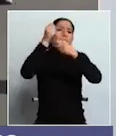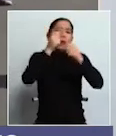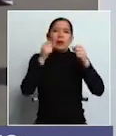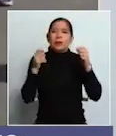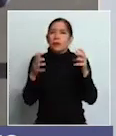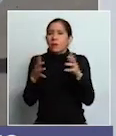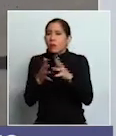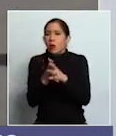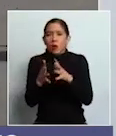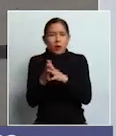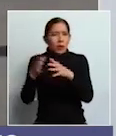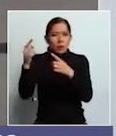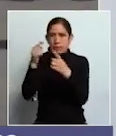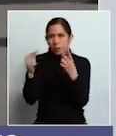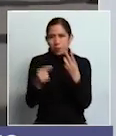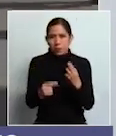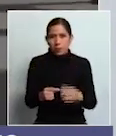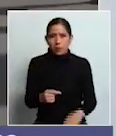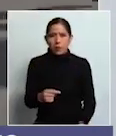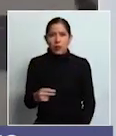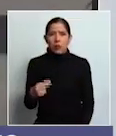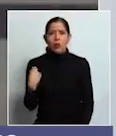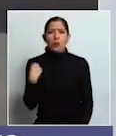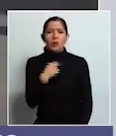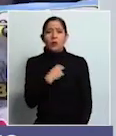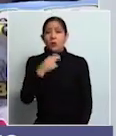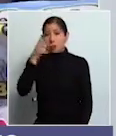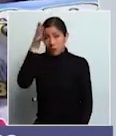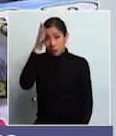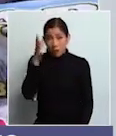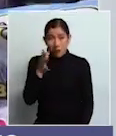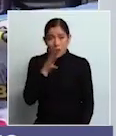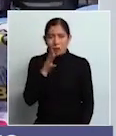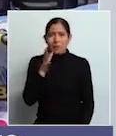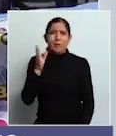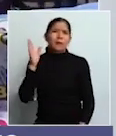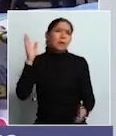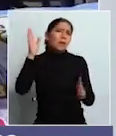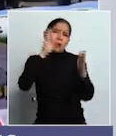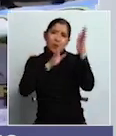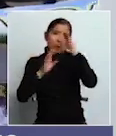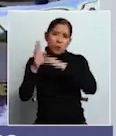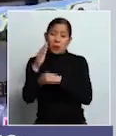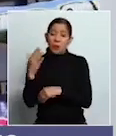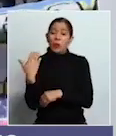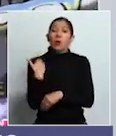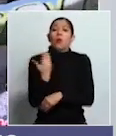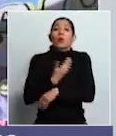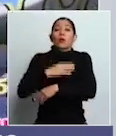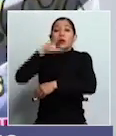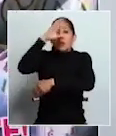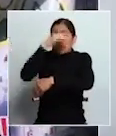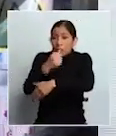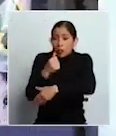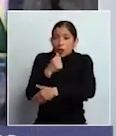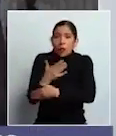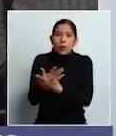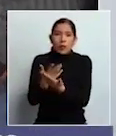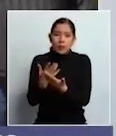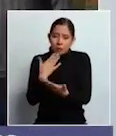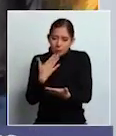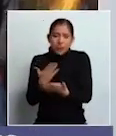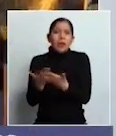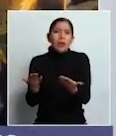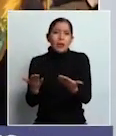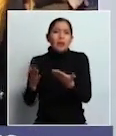demás situaciones. Como padres de familia nos sentimos muy preocupados por el bienestar de nuestros hijos y lo de toda la comunidad educativa, ya que incluso